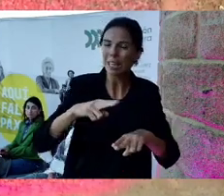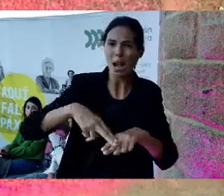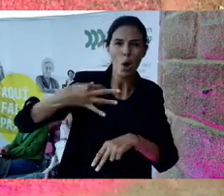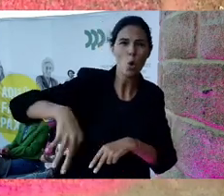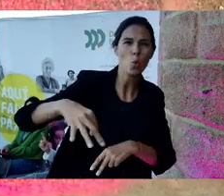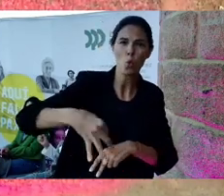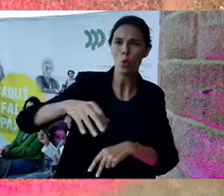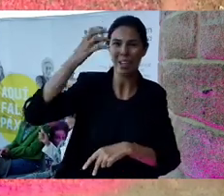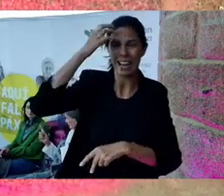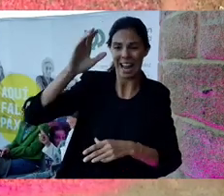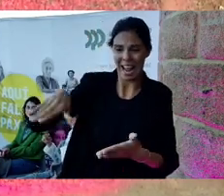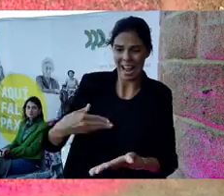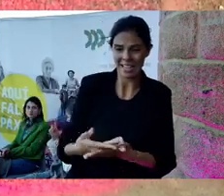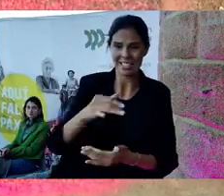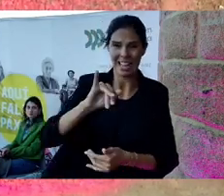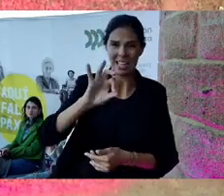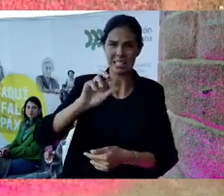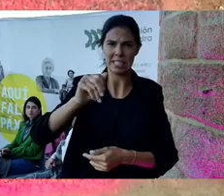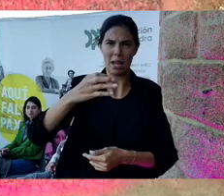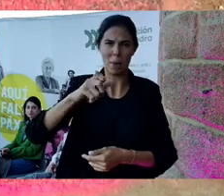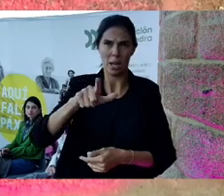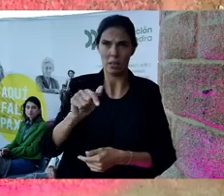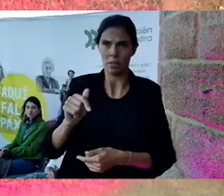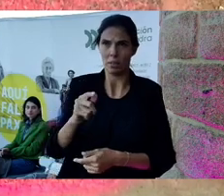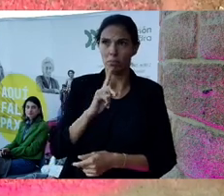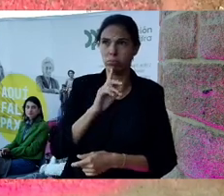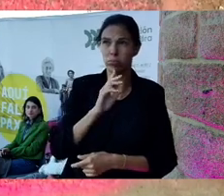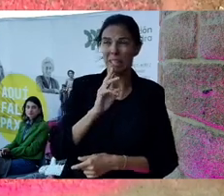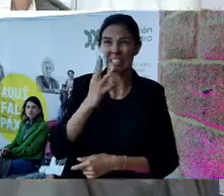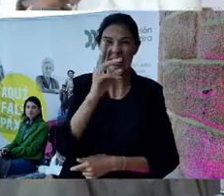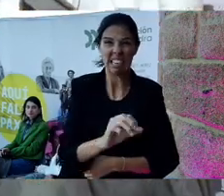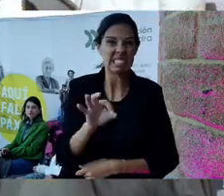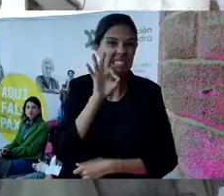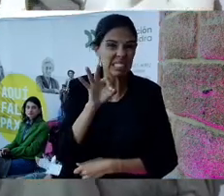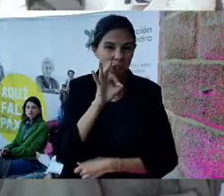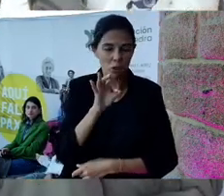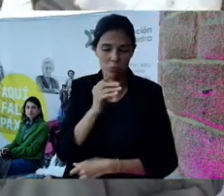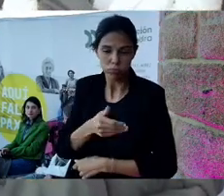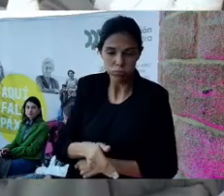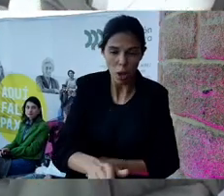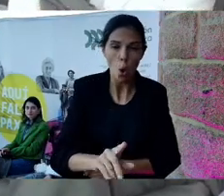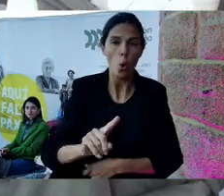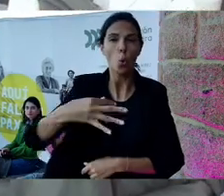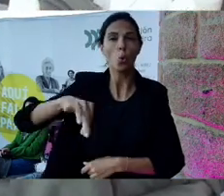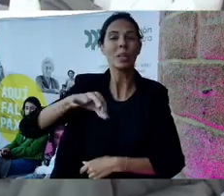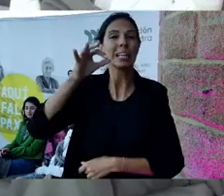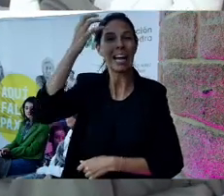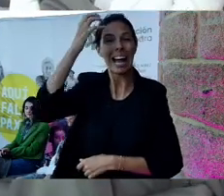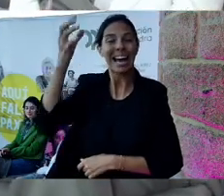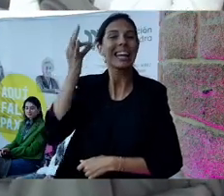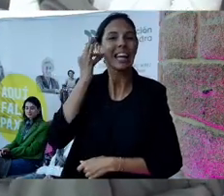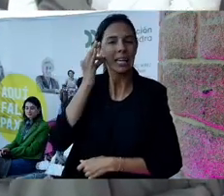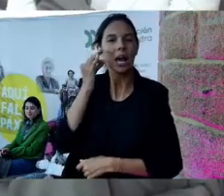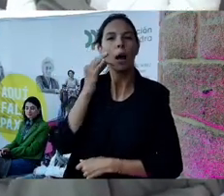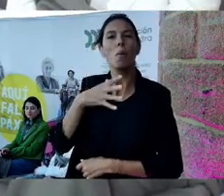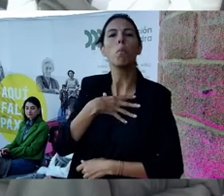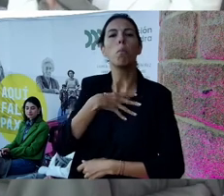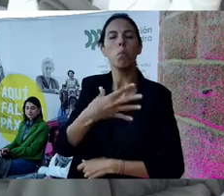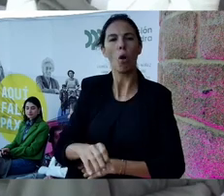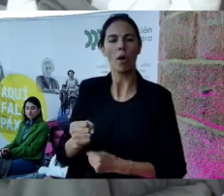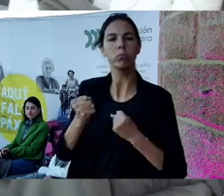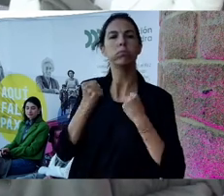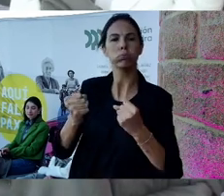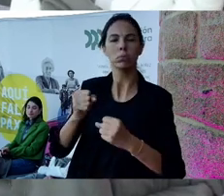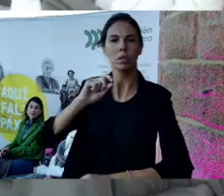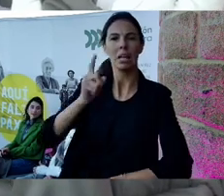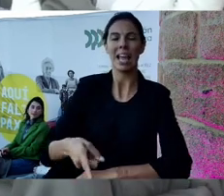a Urraca. Fue la única reina, hasta Isabel, que tardó 3 siglos en llegar, la única reina que se atrevió a reinar, a ejercer